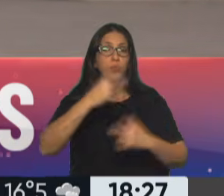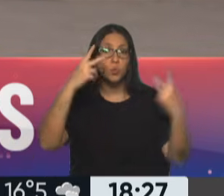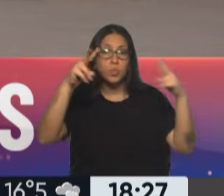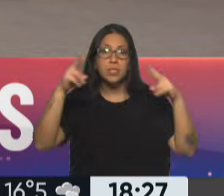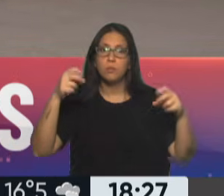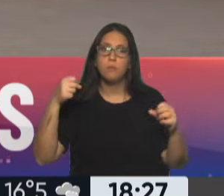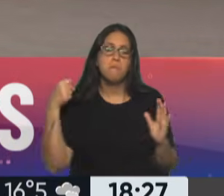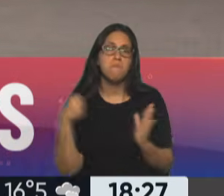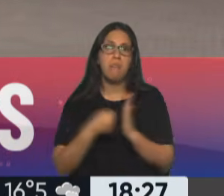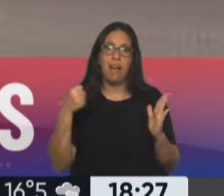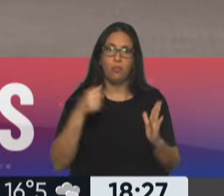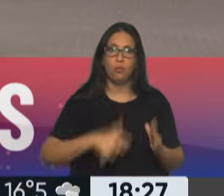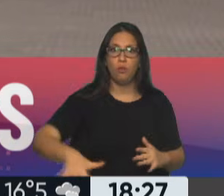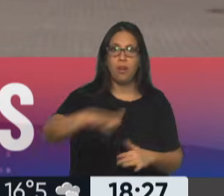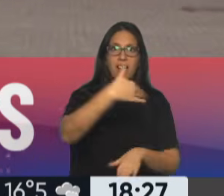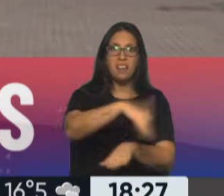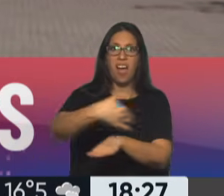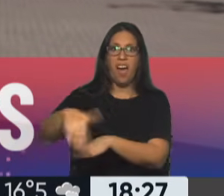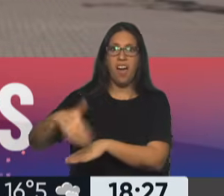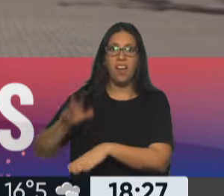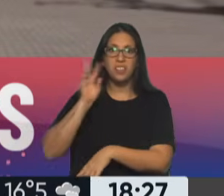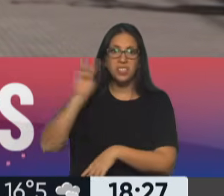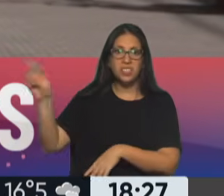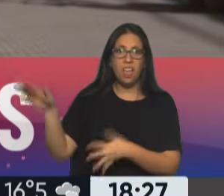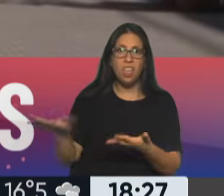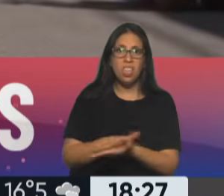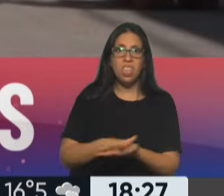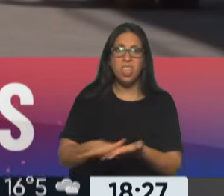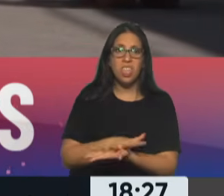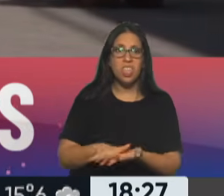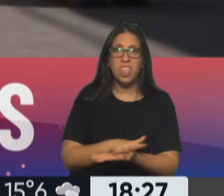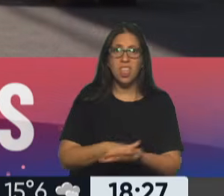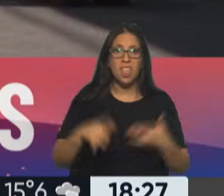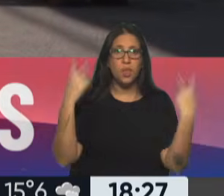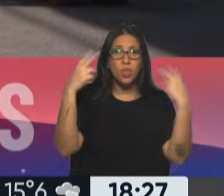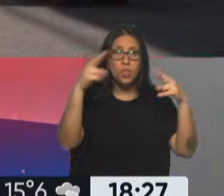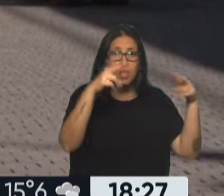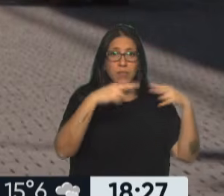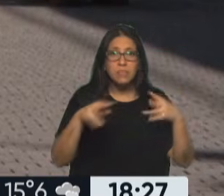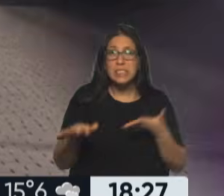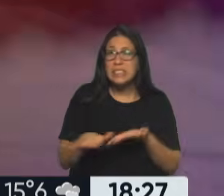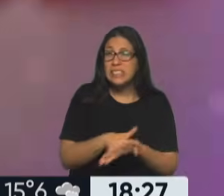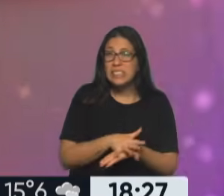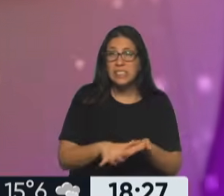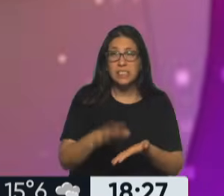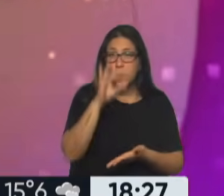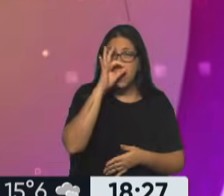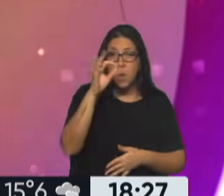en las calles de La Habana Vieja, donde la presencia de extranjeros se redujo a mínimos históricos.